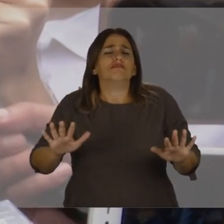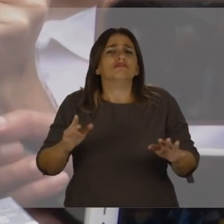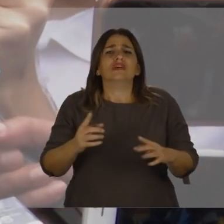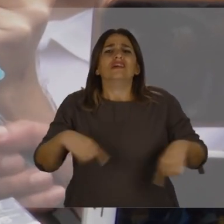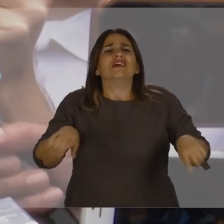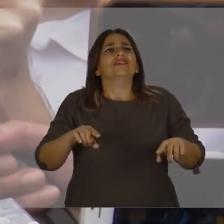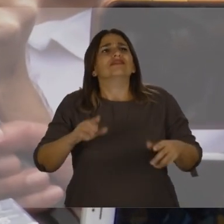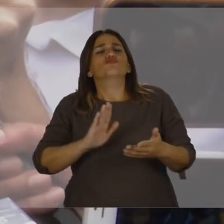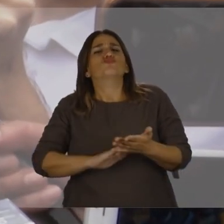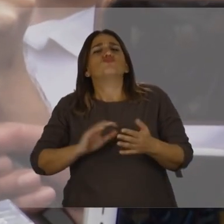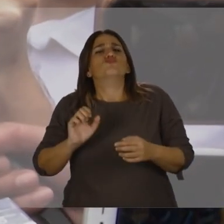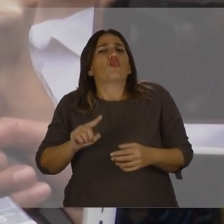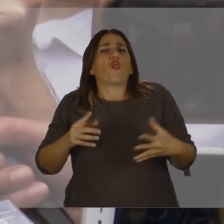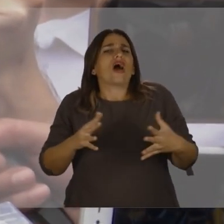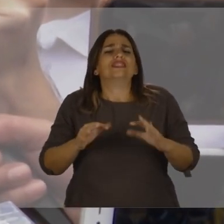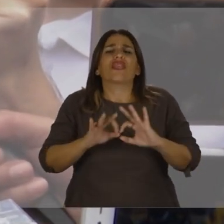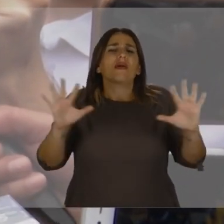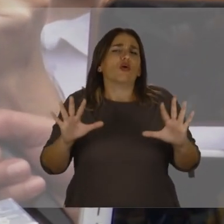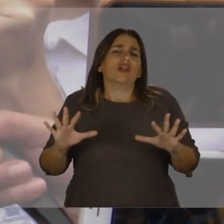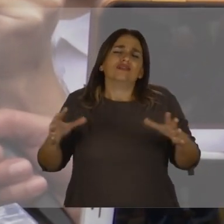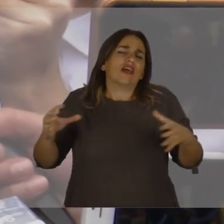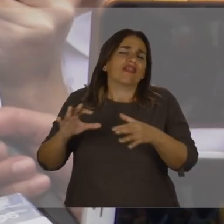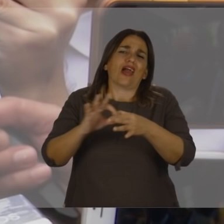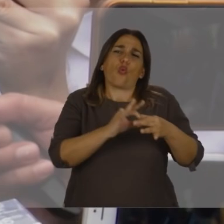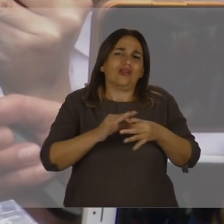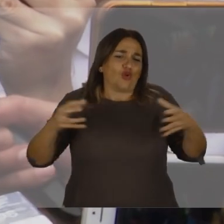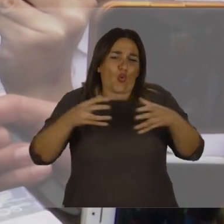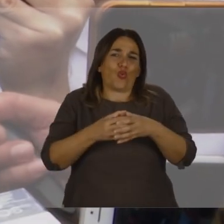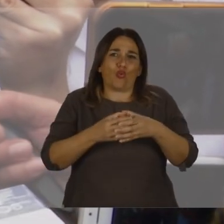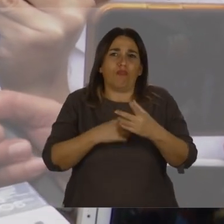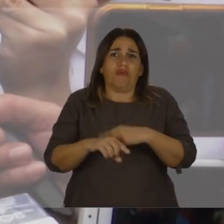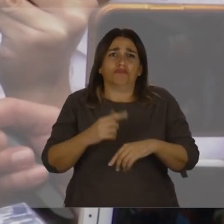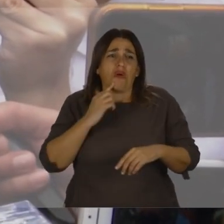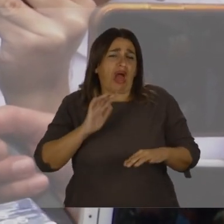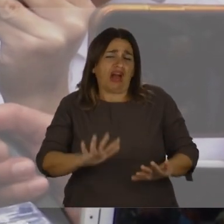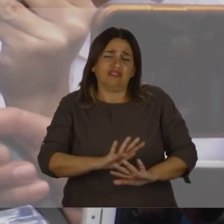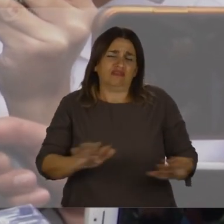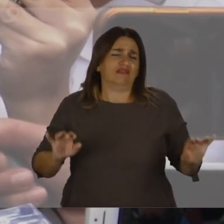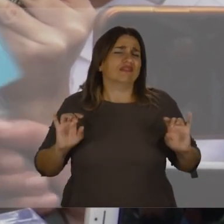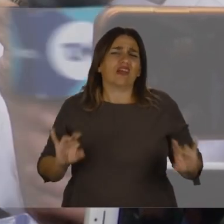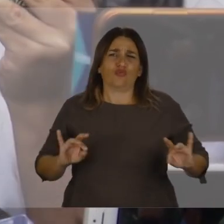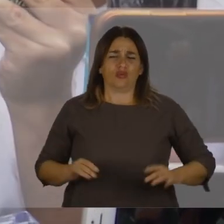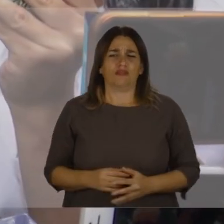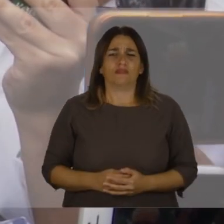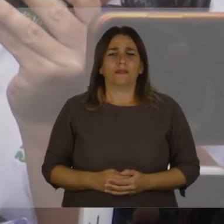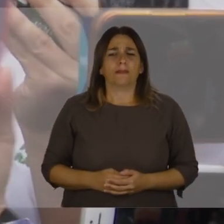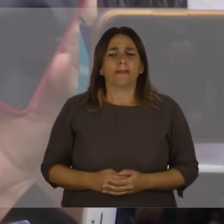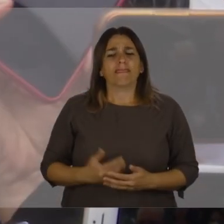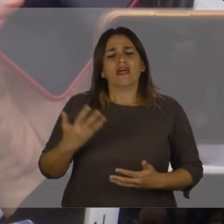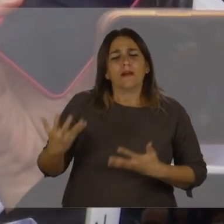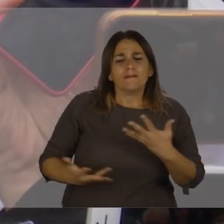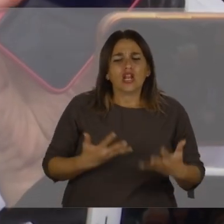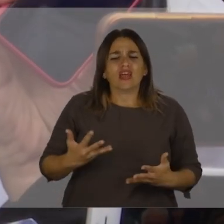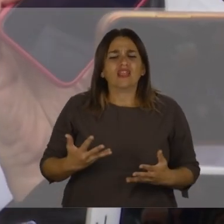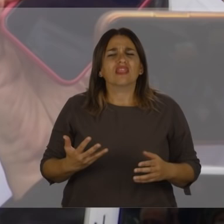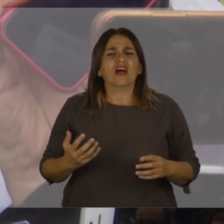Es el devenir lógico de la democracia y el devenir lógico de una coalición. Hay que desdramatizar, por lo menos yo lo hago. Ahora, ¿molestan las desprolijidades,